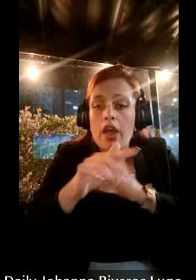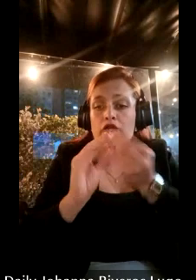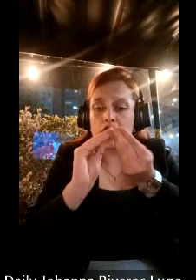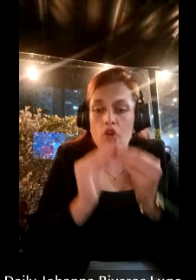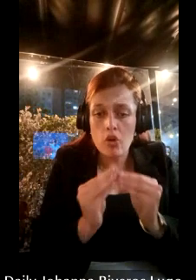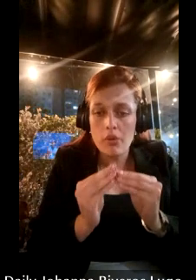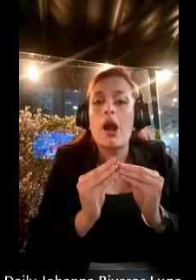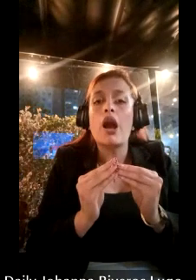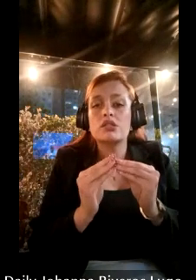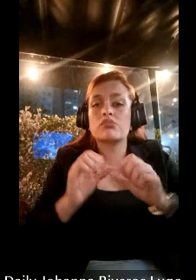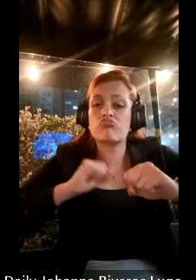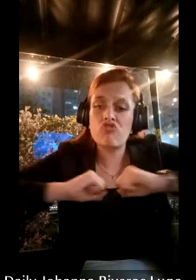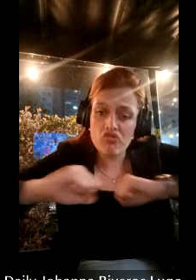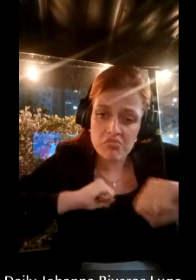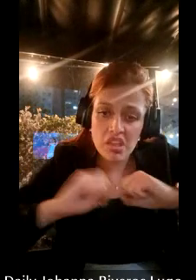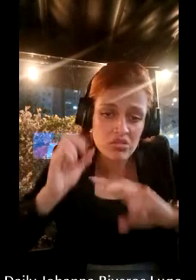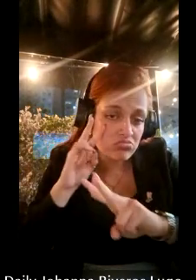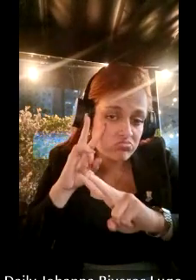movimiento de un resorte.